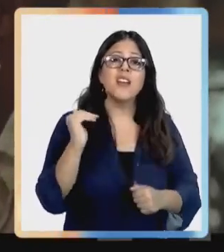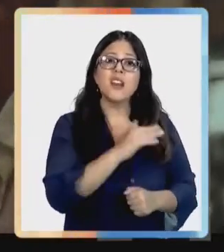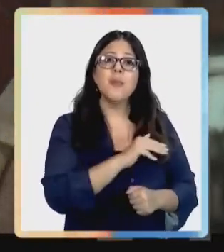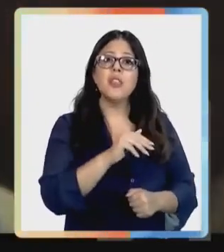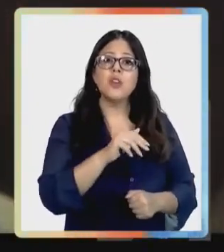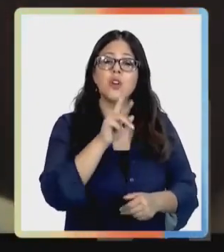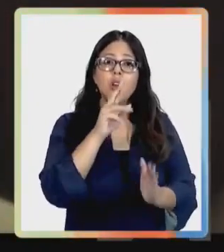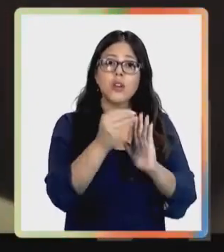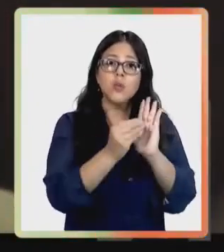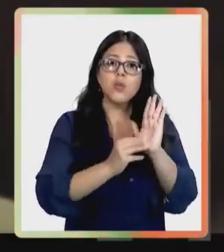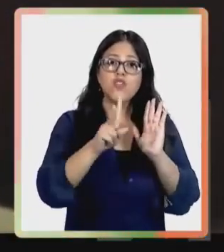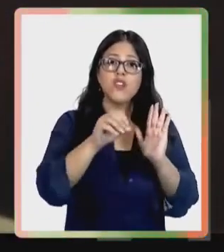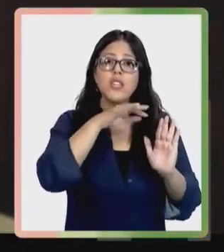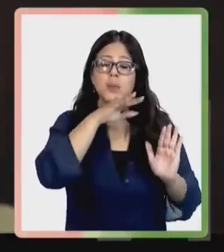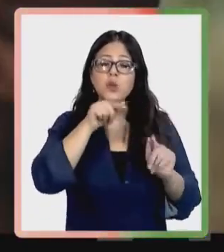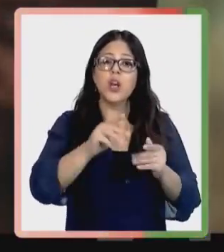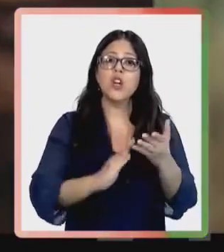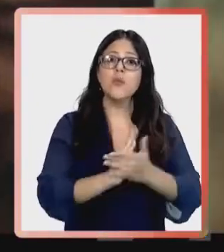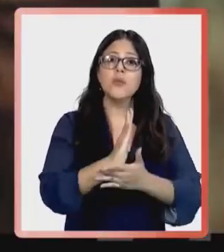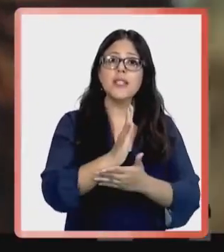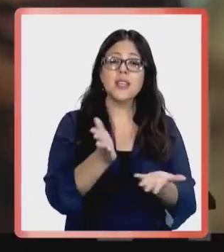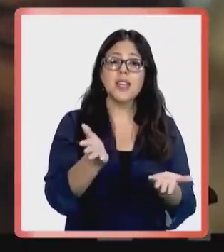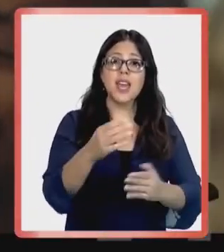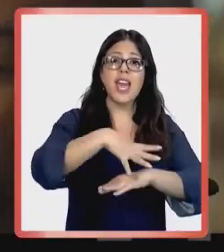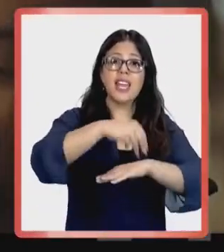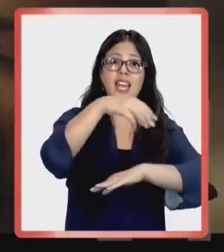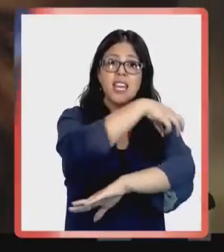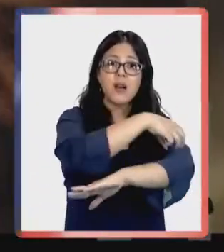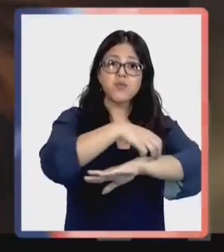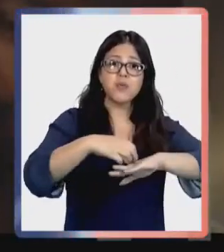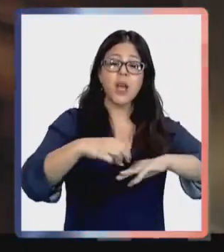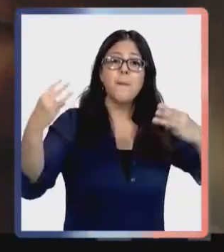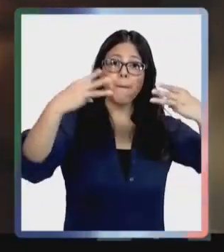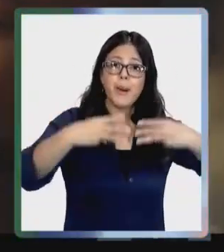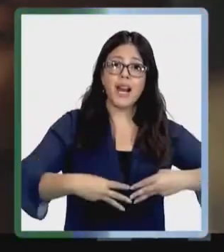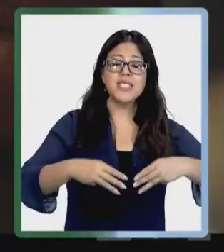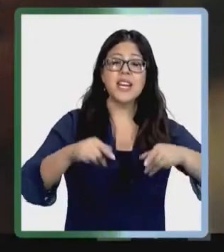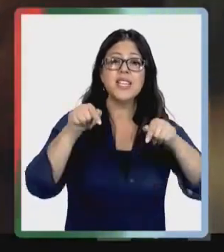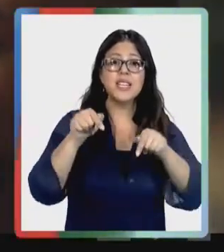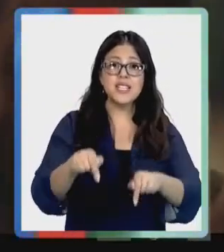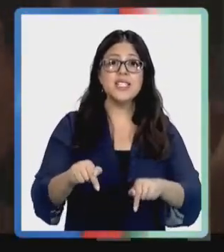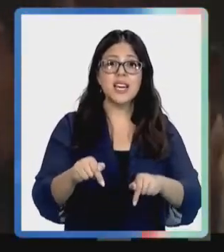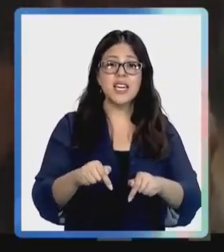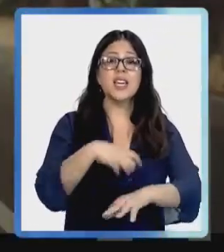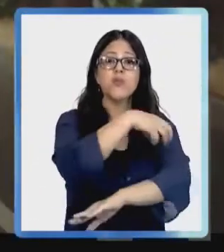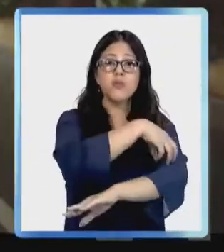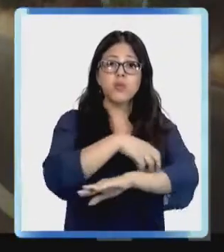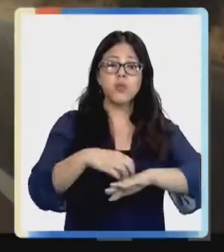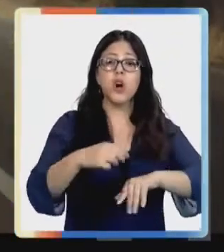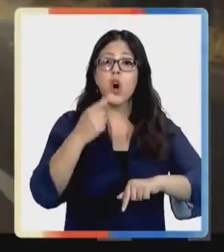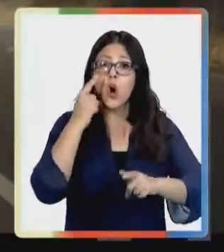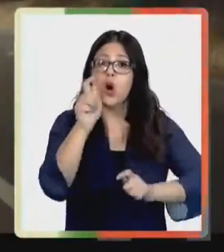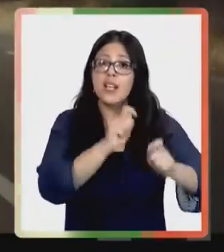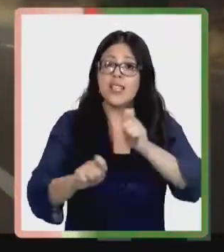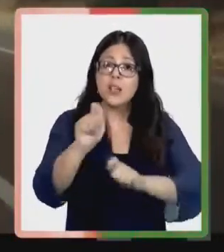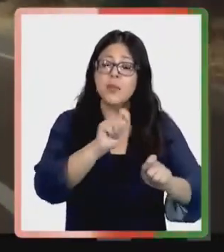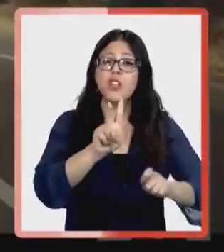avanzando a otras regiones. Recuerde, el tratamiento del virus de la inmunodeficiencia humana está cubierto por el